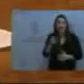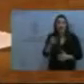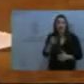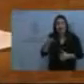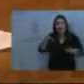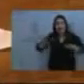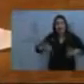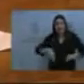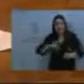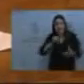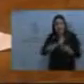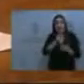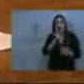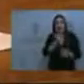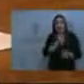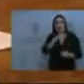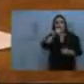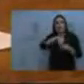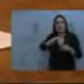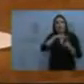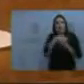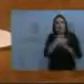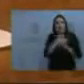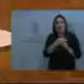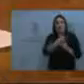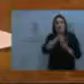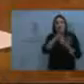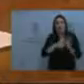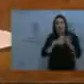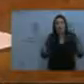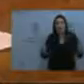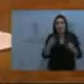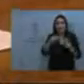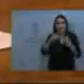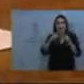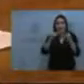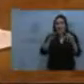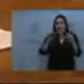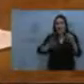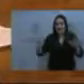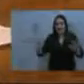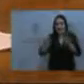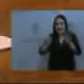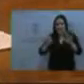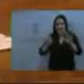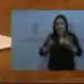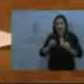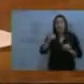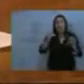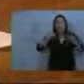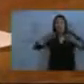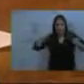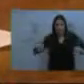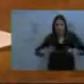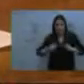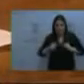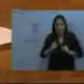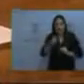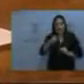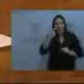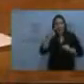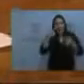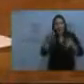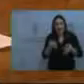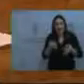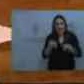en el compromiso del marco integral de actuación en el área sanitaria sexta. Este convenio también garantiza